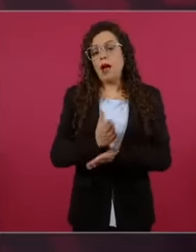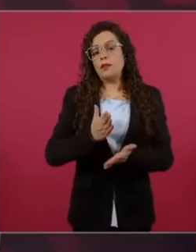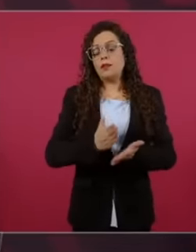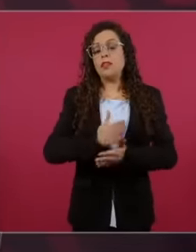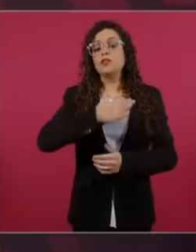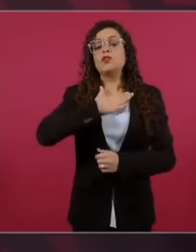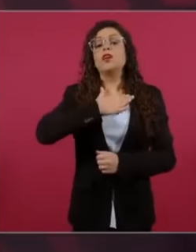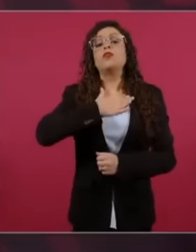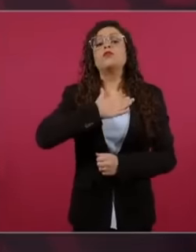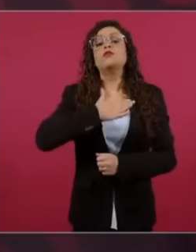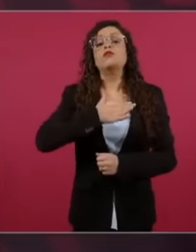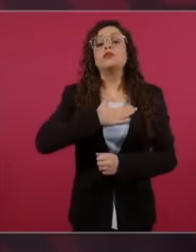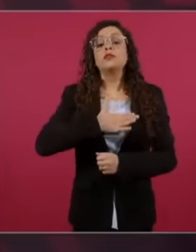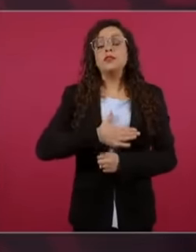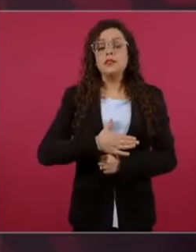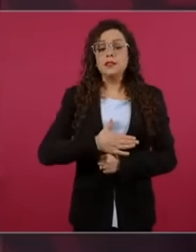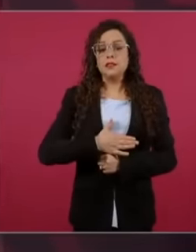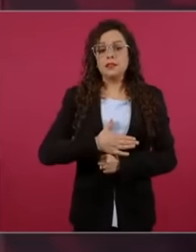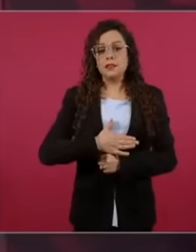Además,